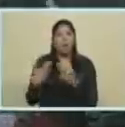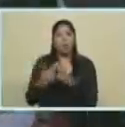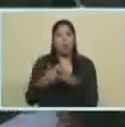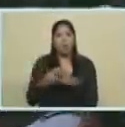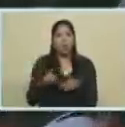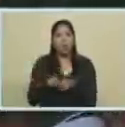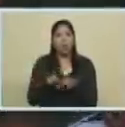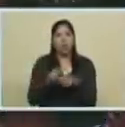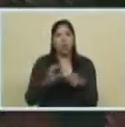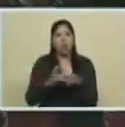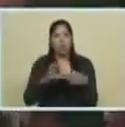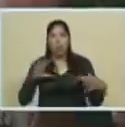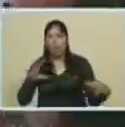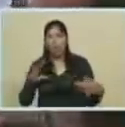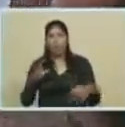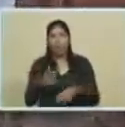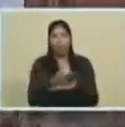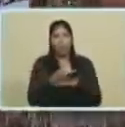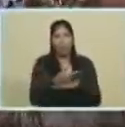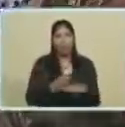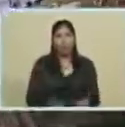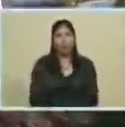más en este siglo bendito.